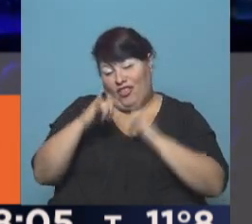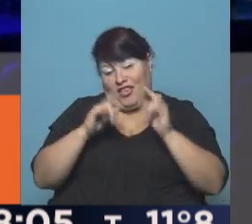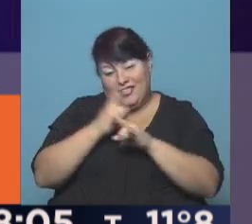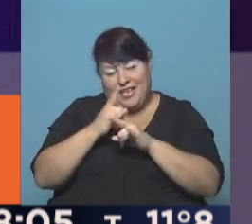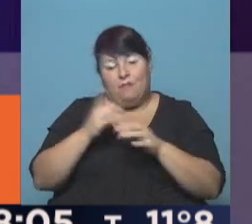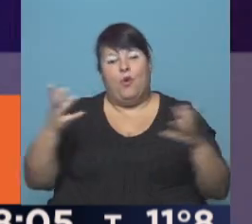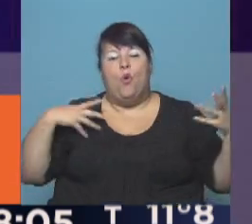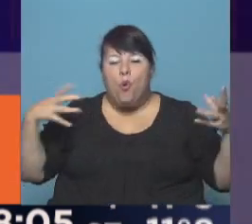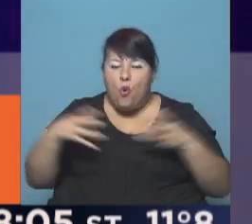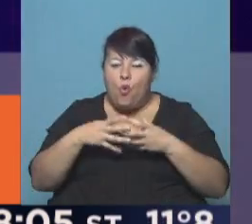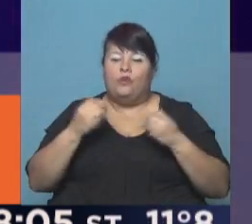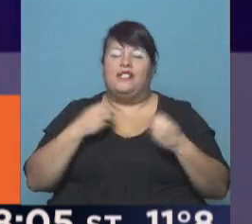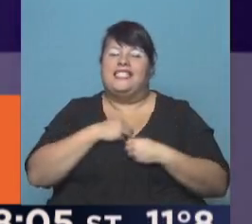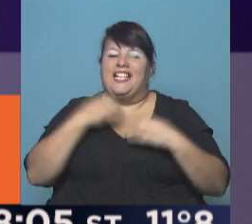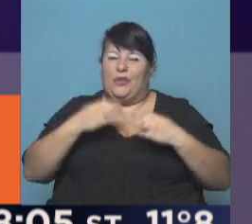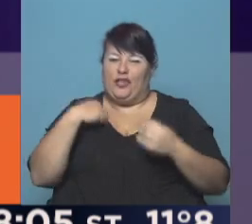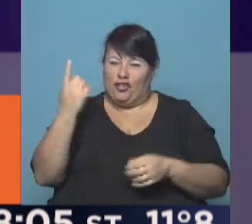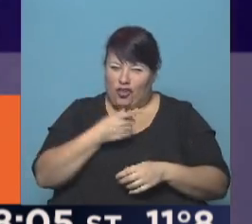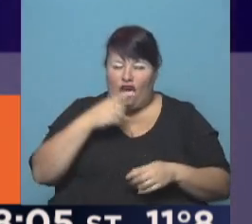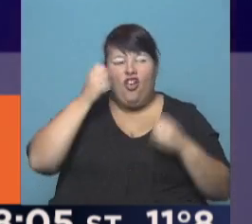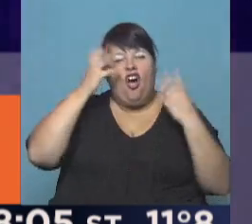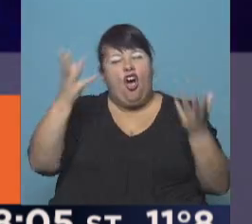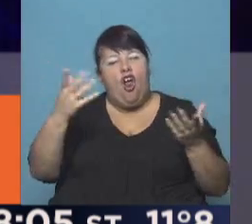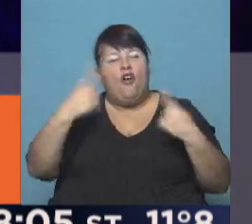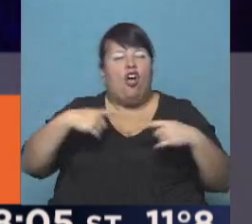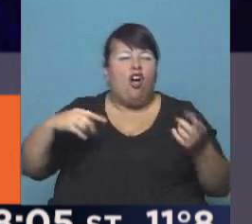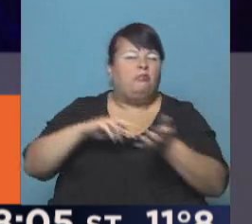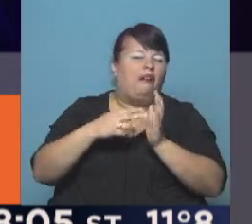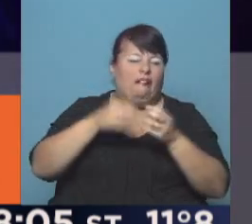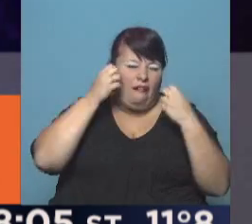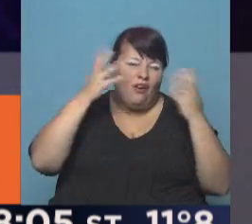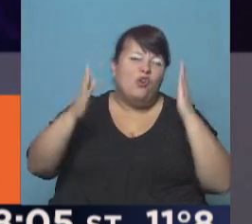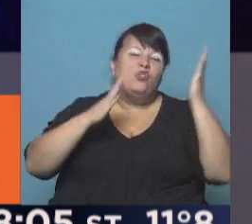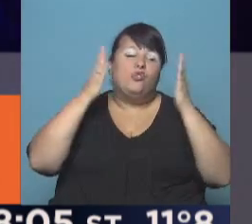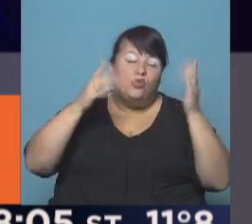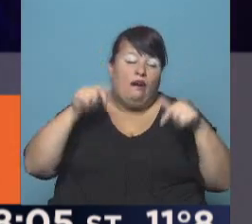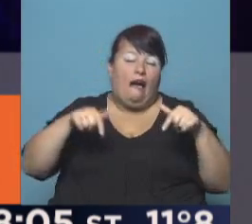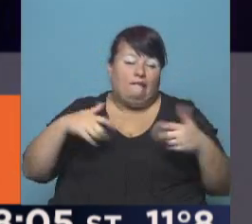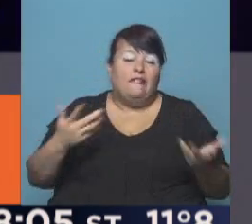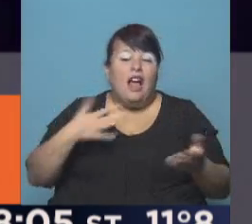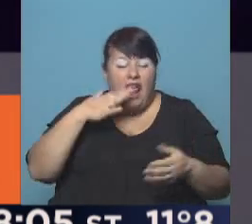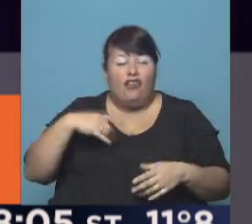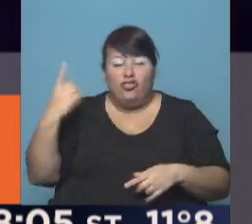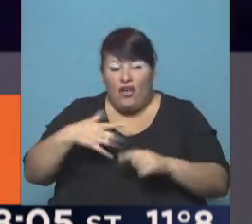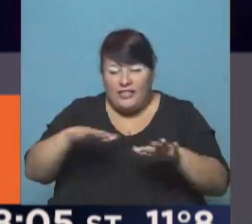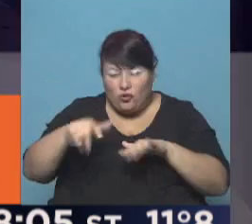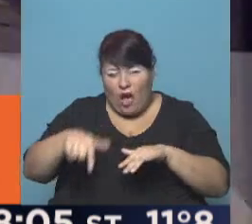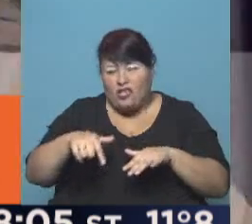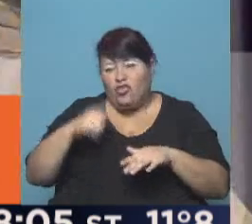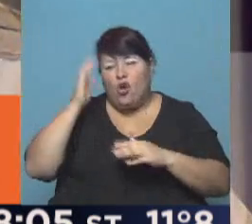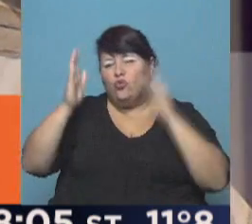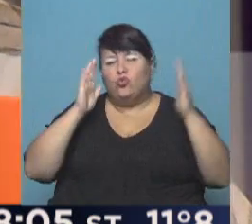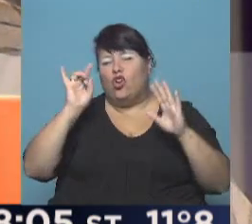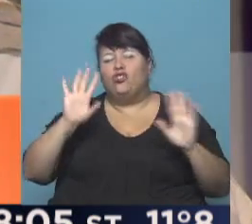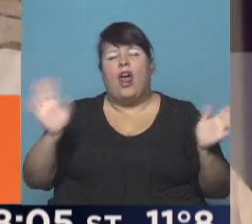viste, juntarnos como para sentirnos bien todos, olvidarnos un rato de toda la ilusión que está sucediendo, porque en realidad todo lo que está pasando es una pura